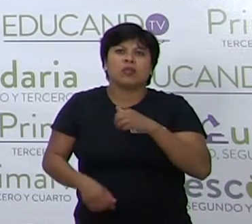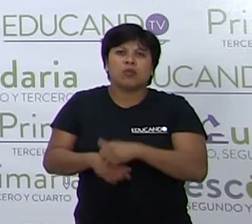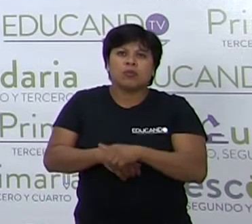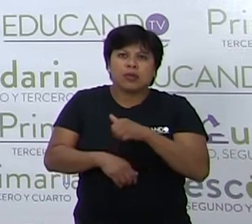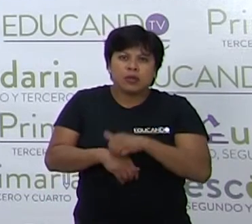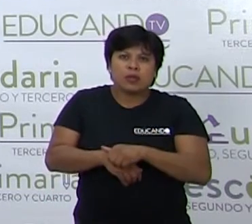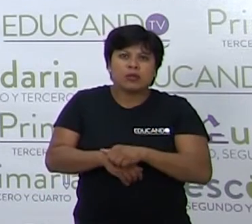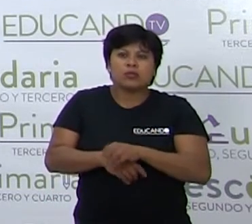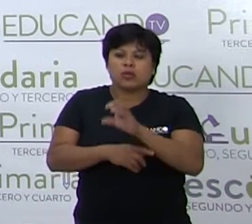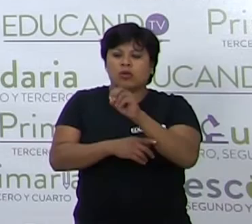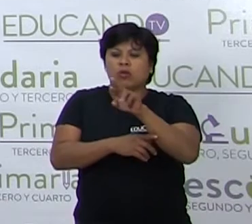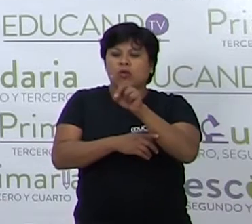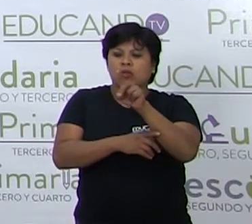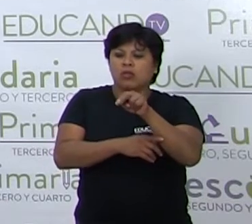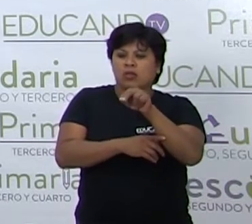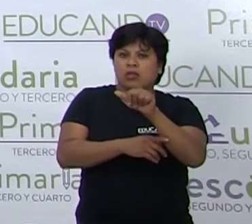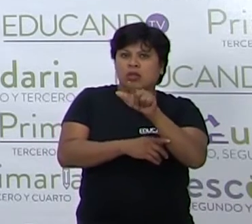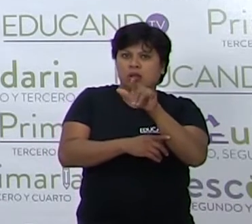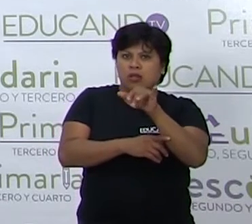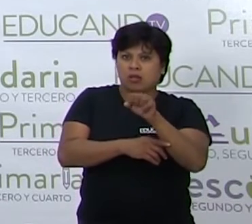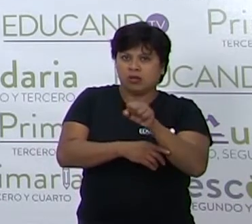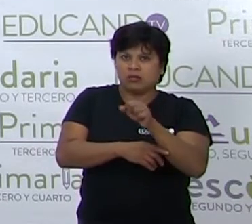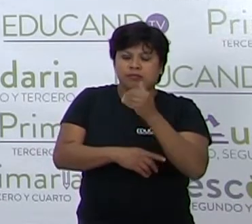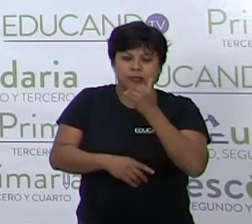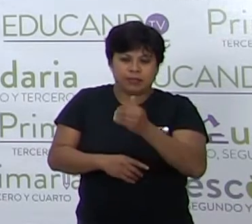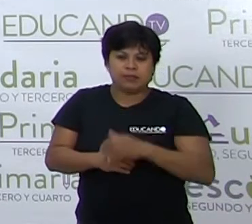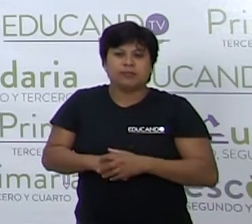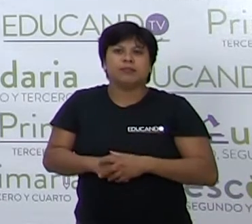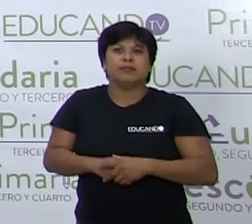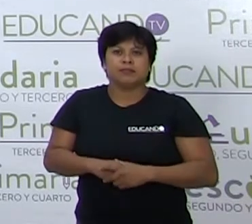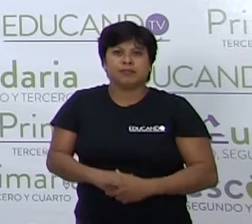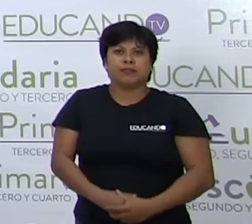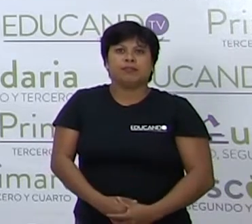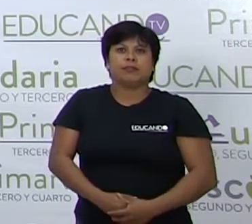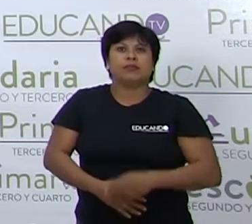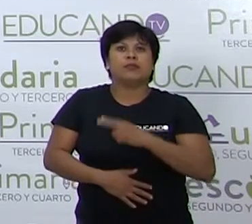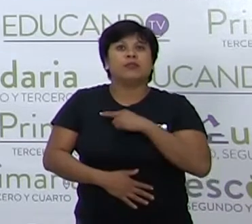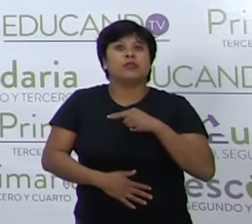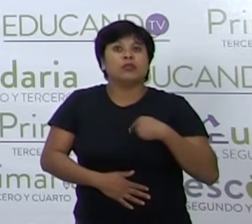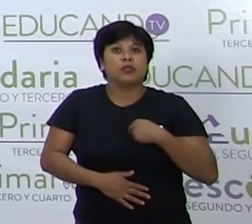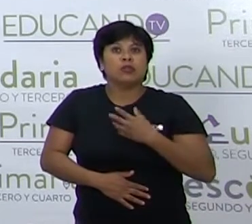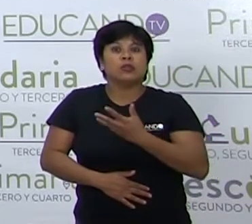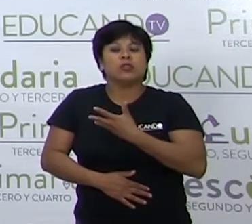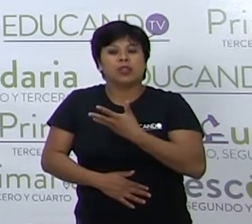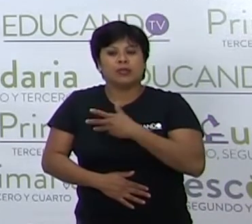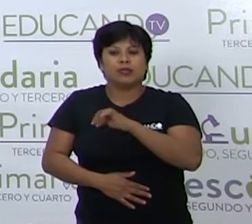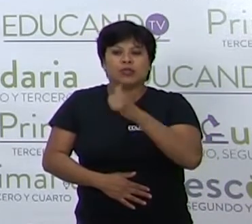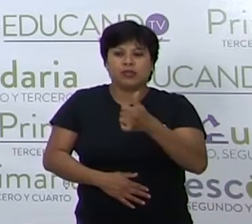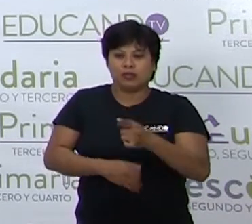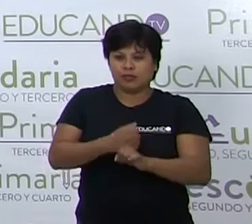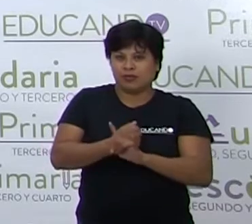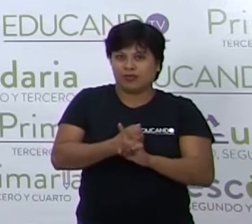números ordinales, ¿sí? Muy bien. Tenemos otra situación